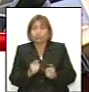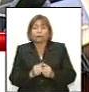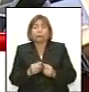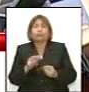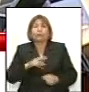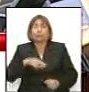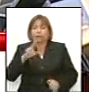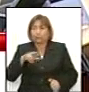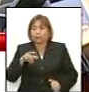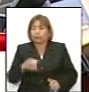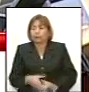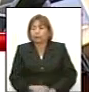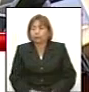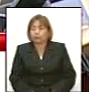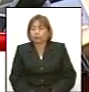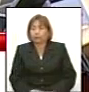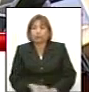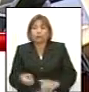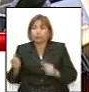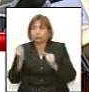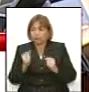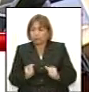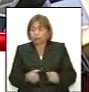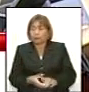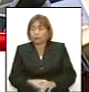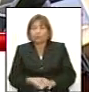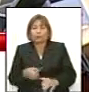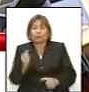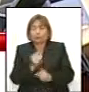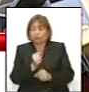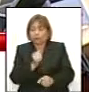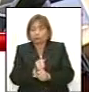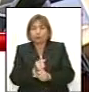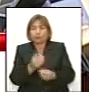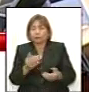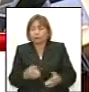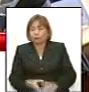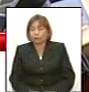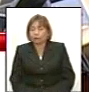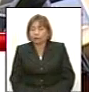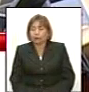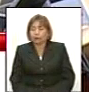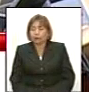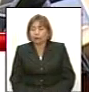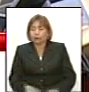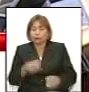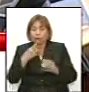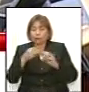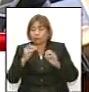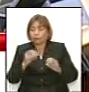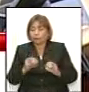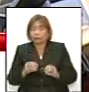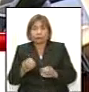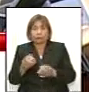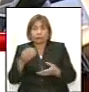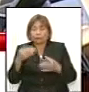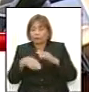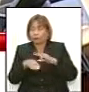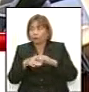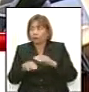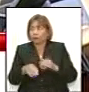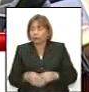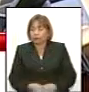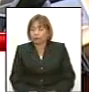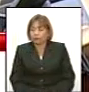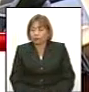regional. Continuaremos fortaleciendo ahí el trabajo de conexión y también, bueno, el trabajo de, me imagino, del Archivo General en la creación